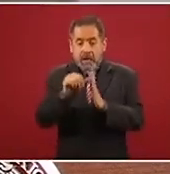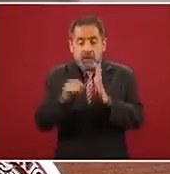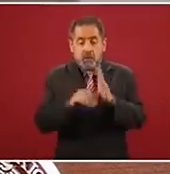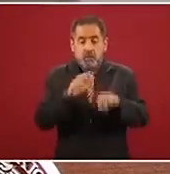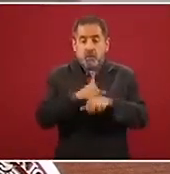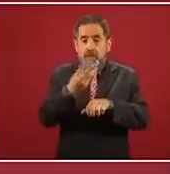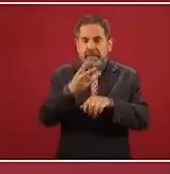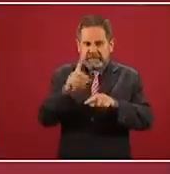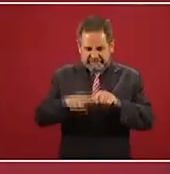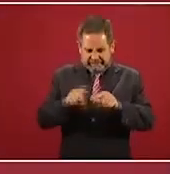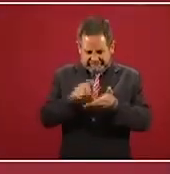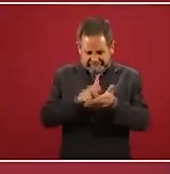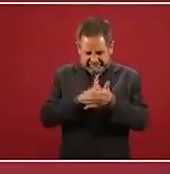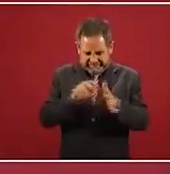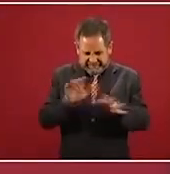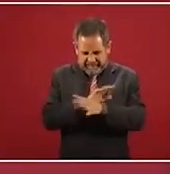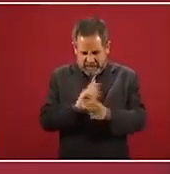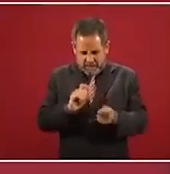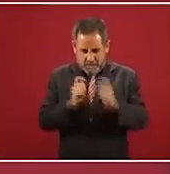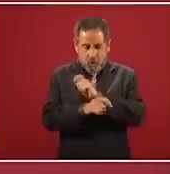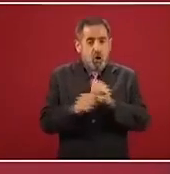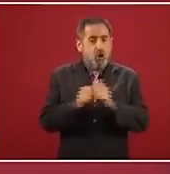tercero con Zedillo